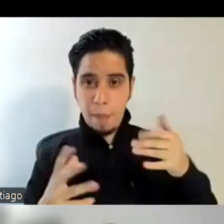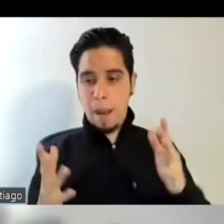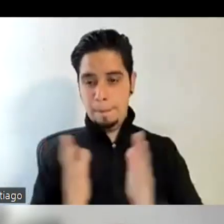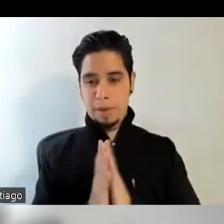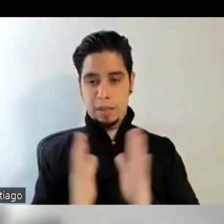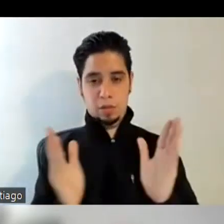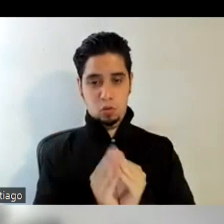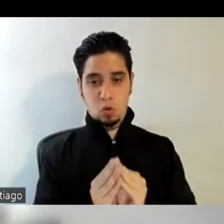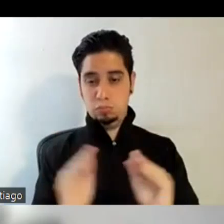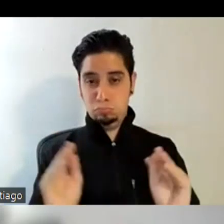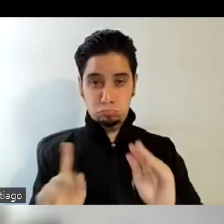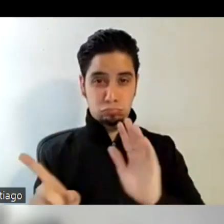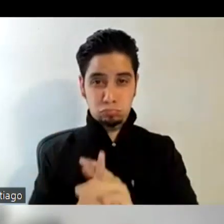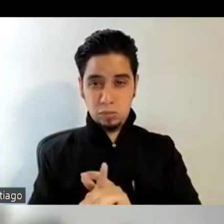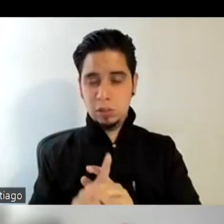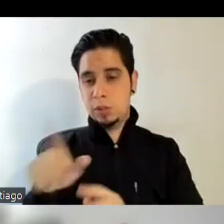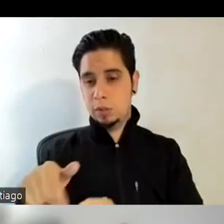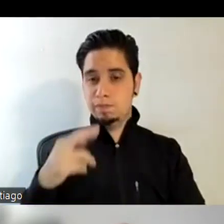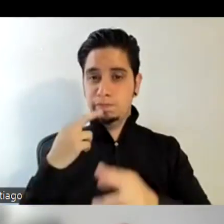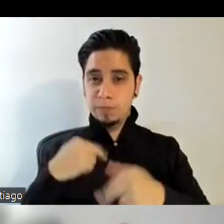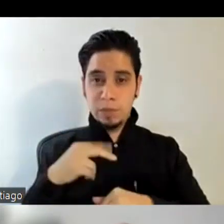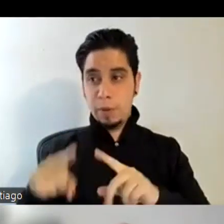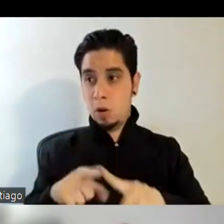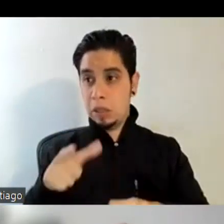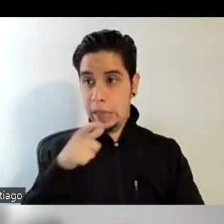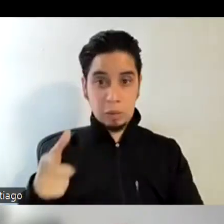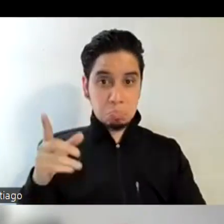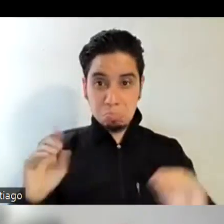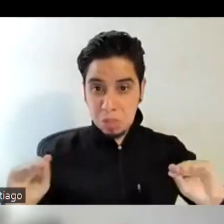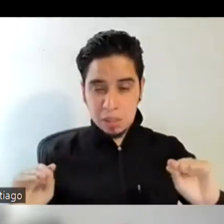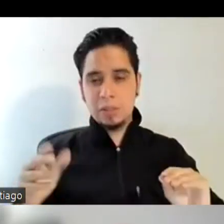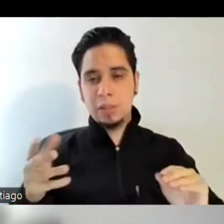nadie aparece, te contestan, pero después nunca te vuelves a saber de ellos. Tú